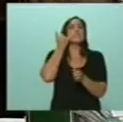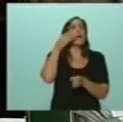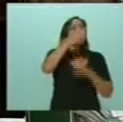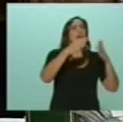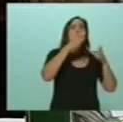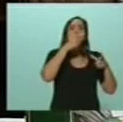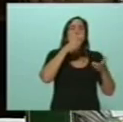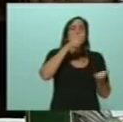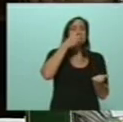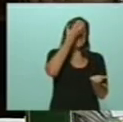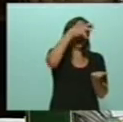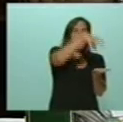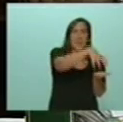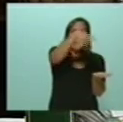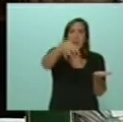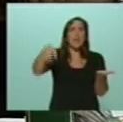familias asistidas